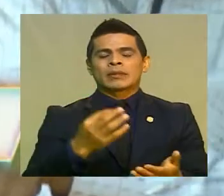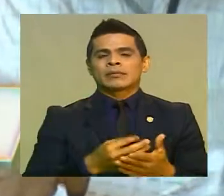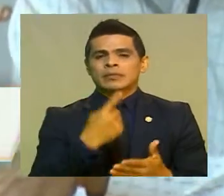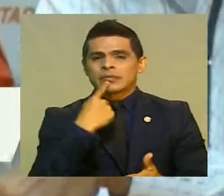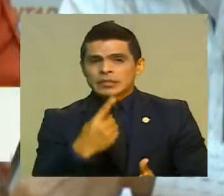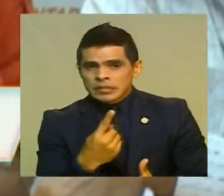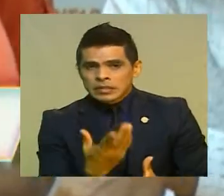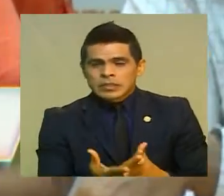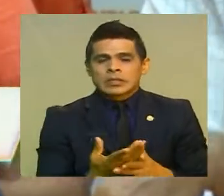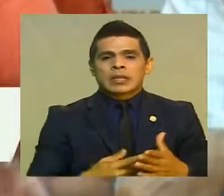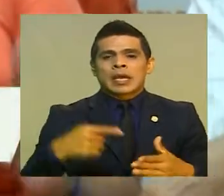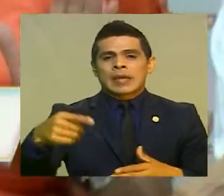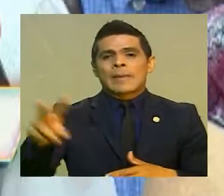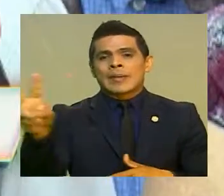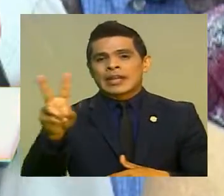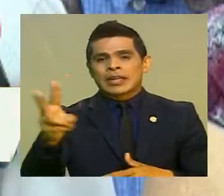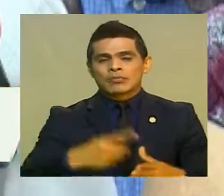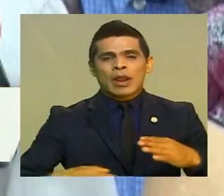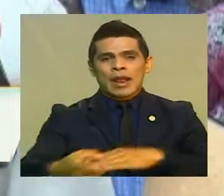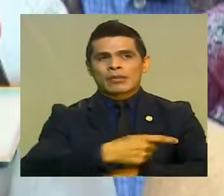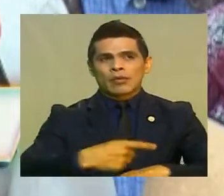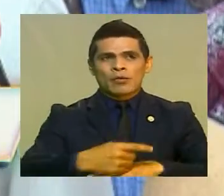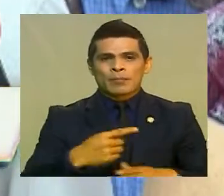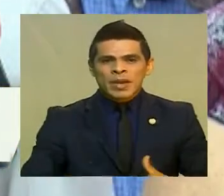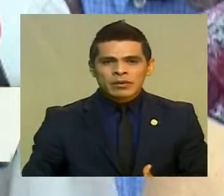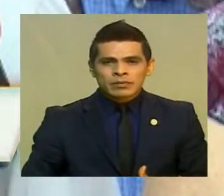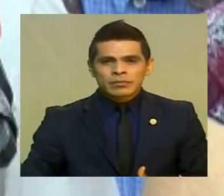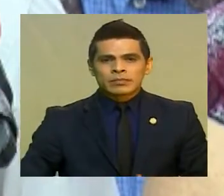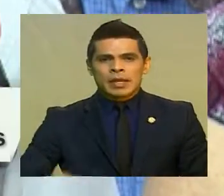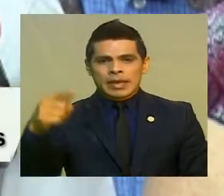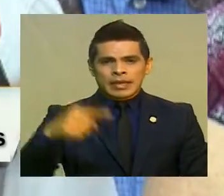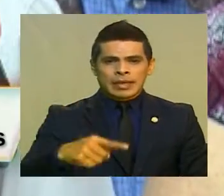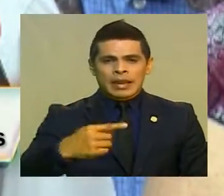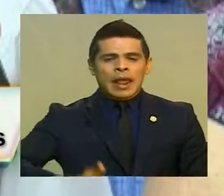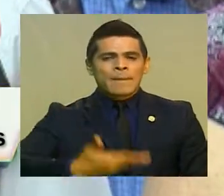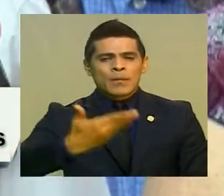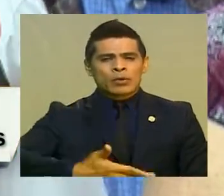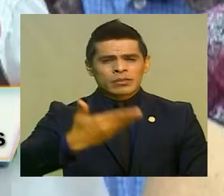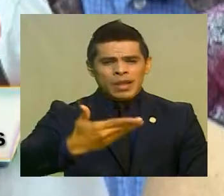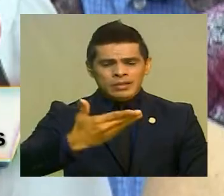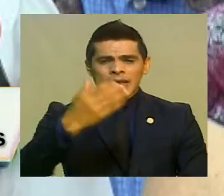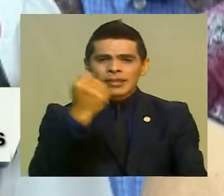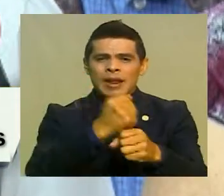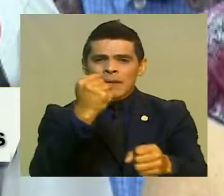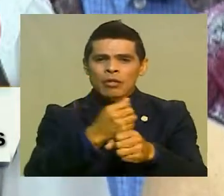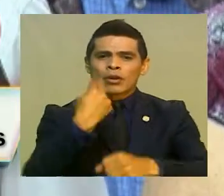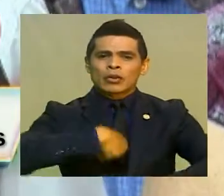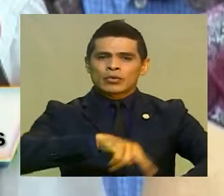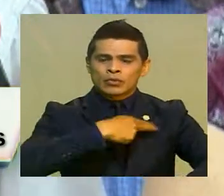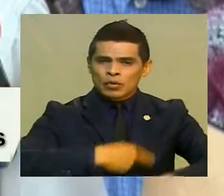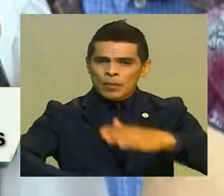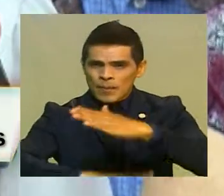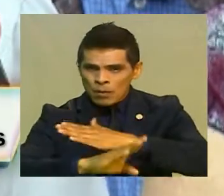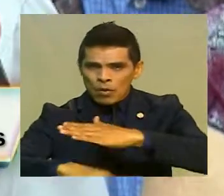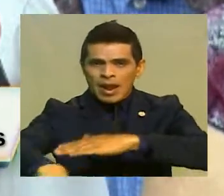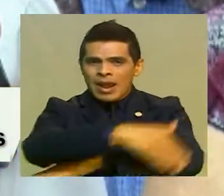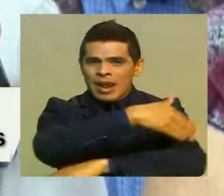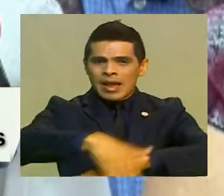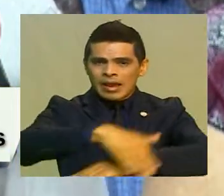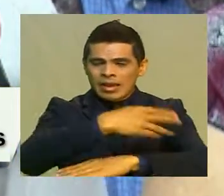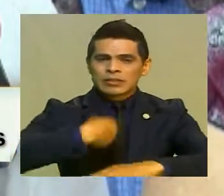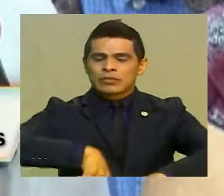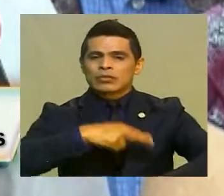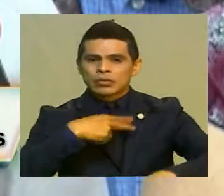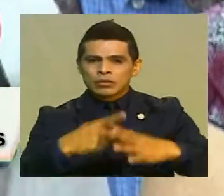por la dirigencia oficialista en venezuela y ahí la importancia de que los trabajadores salgamos a la calle y vamos a empezar